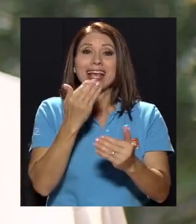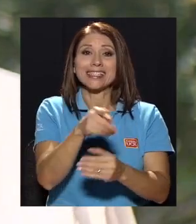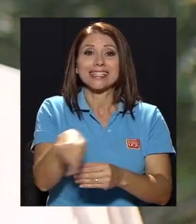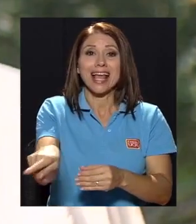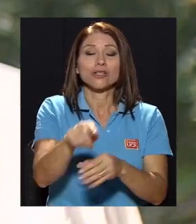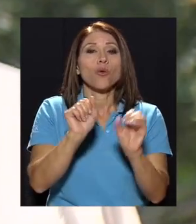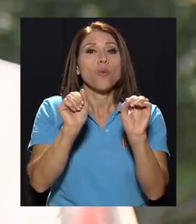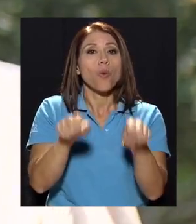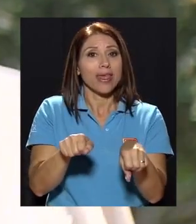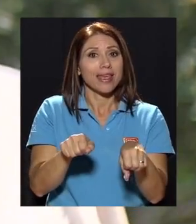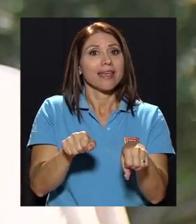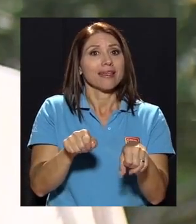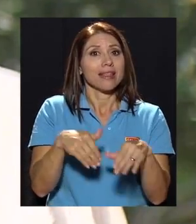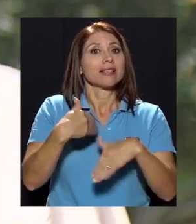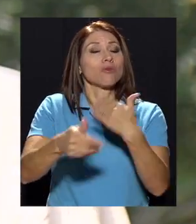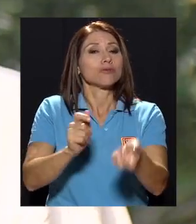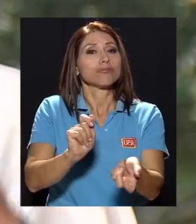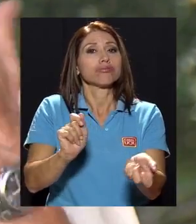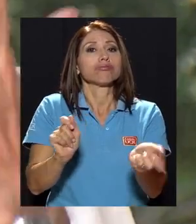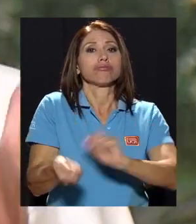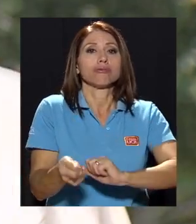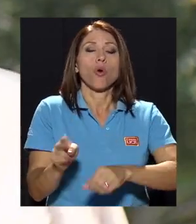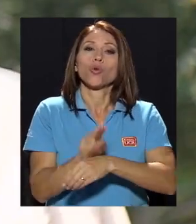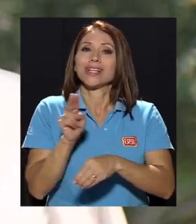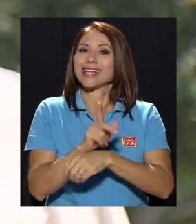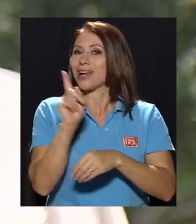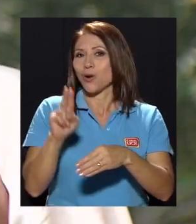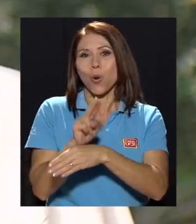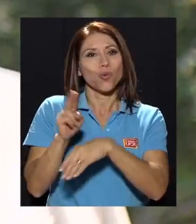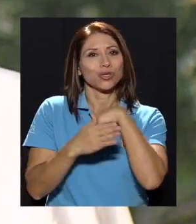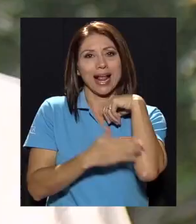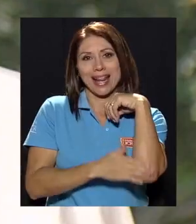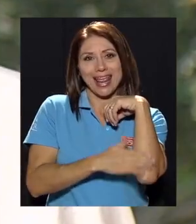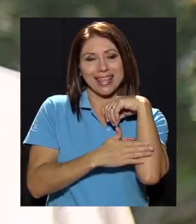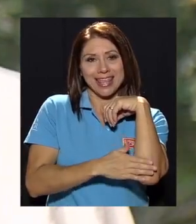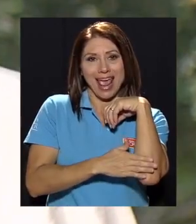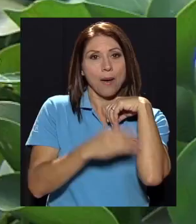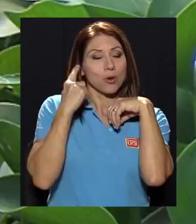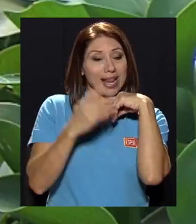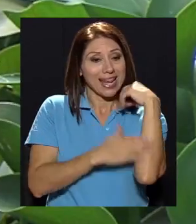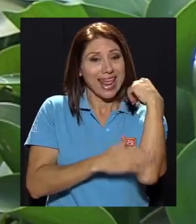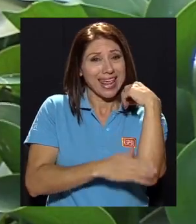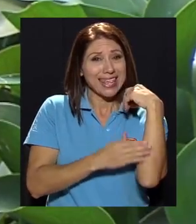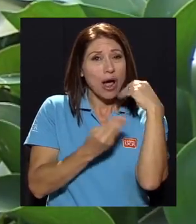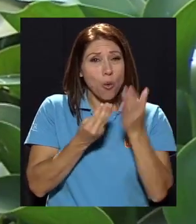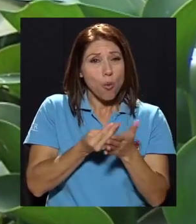leña. La leña tiene el problema de que cuando está húmeda produce mucho húmedo y daña los ojos de los niños.